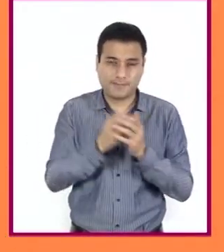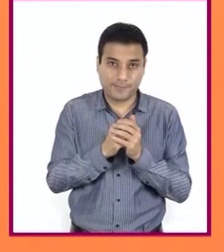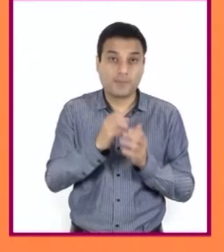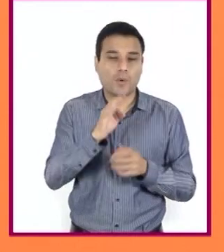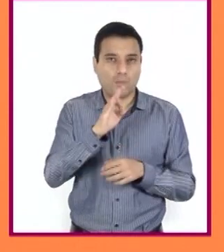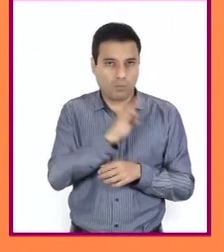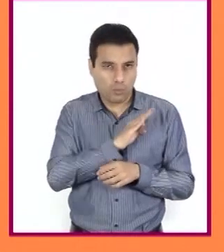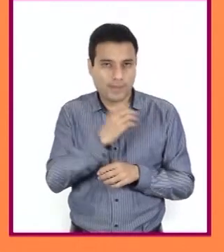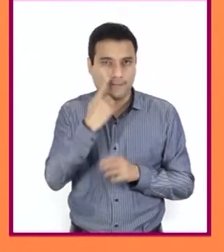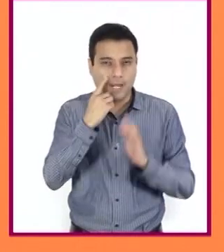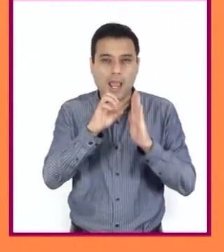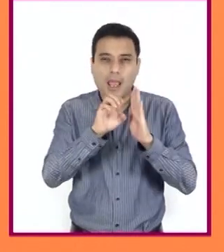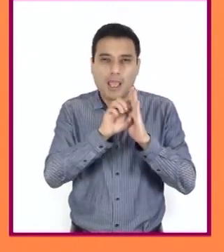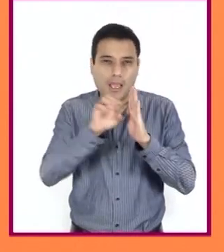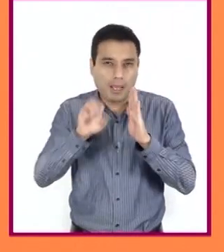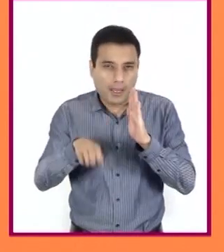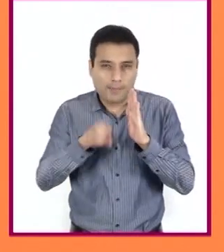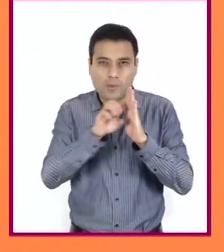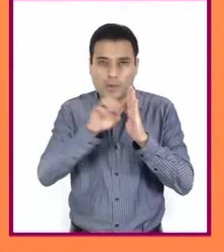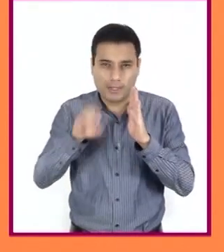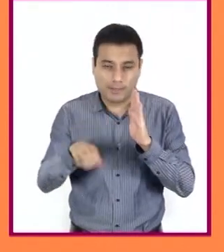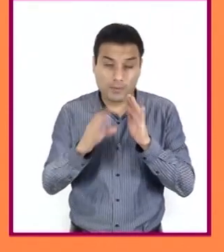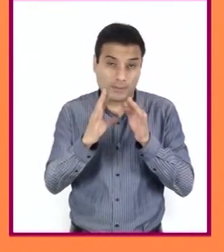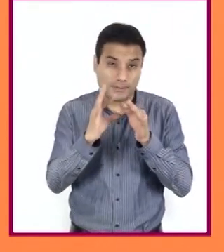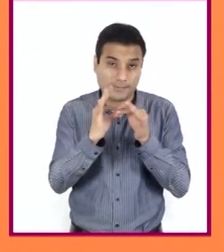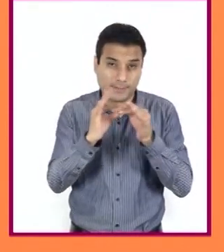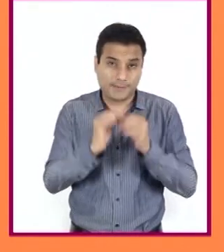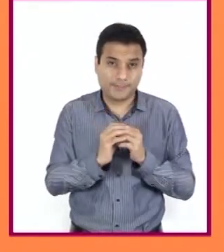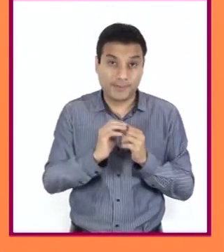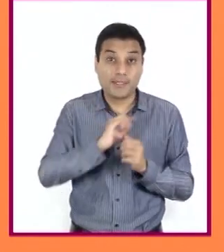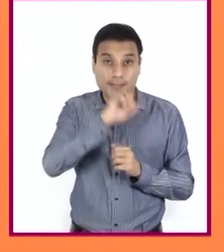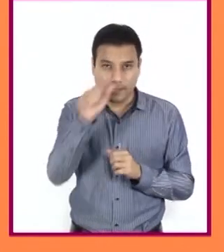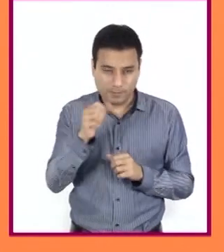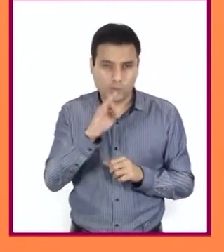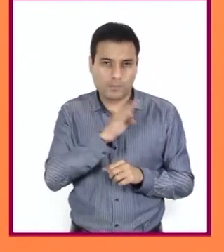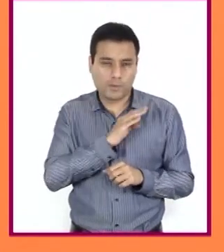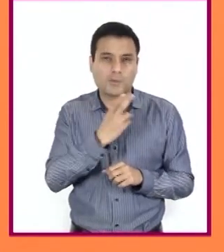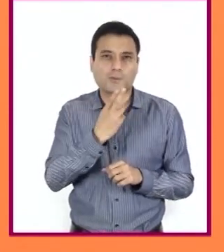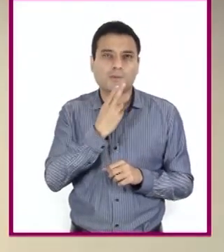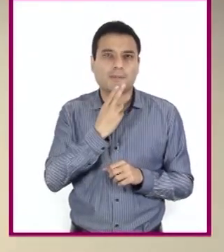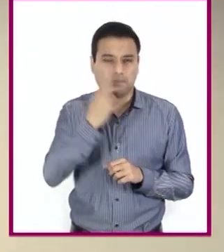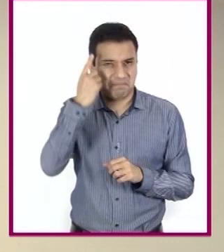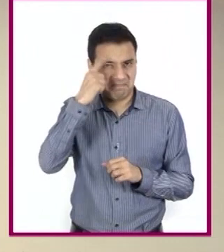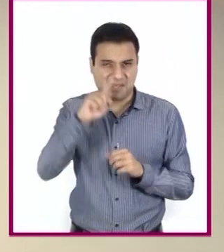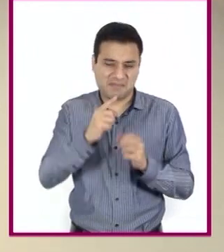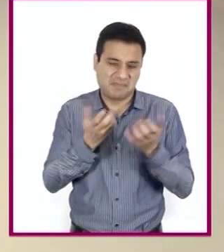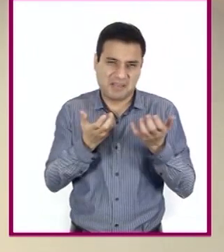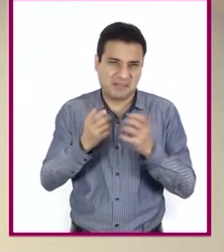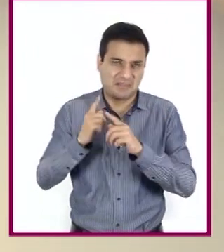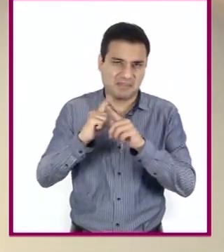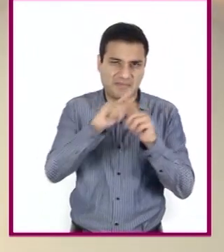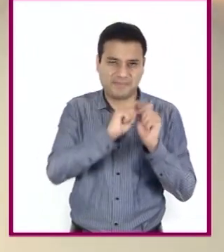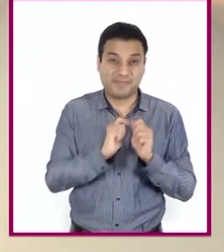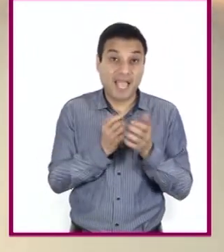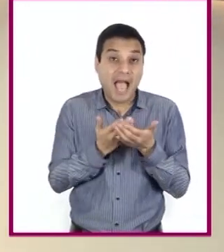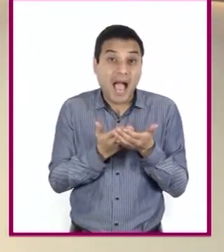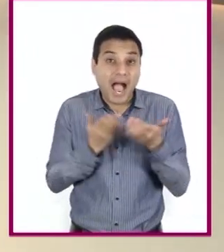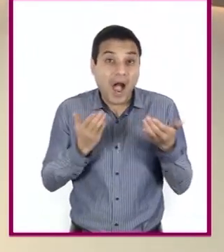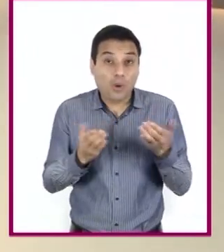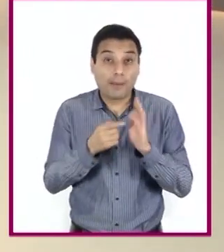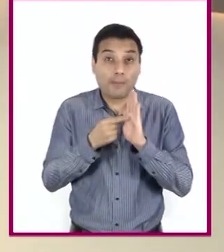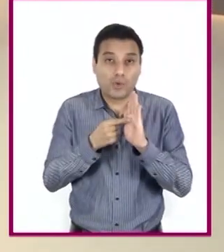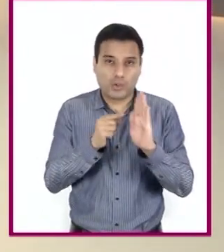explicar mediante ejemplos la generalidad del proceso, para después aplicarlo en situaciones concretas. Actualmente, los